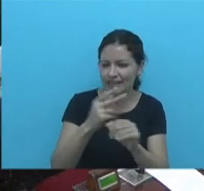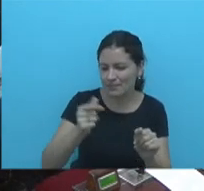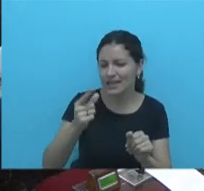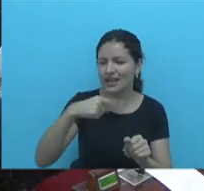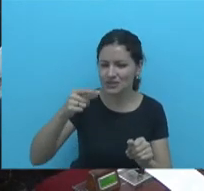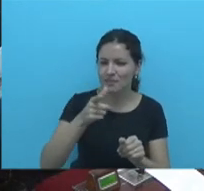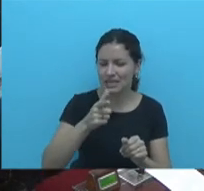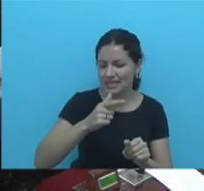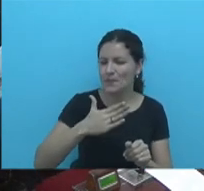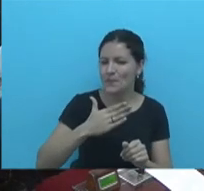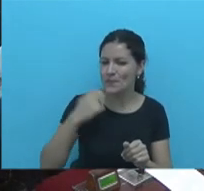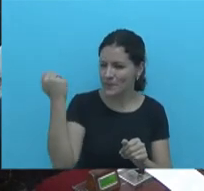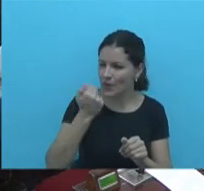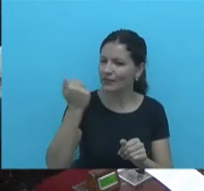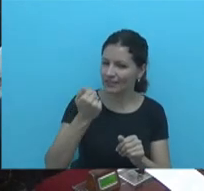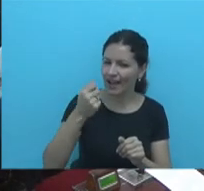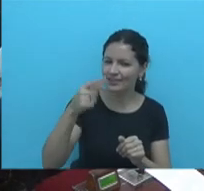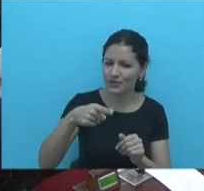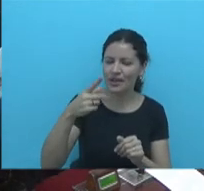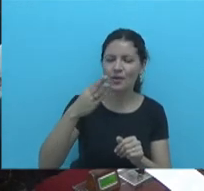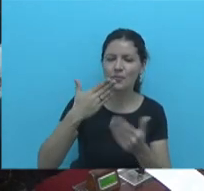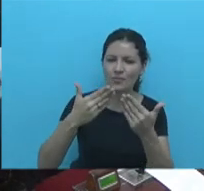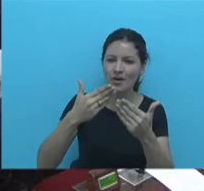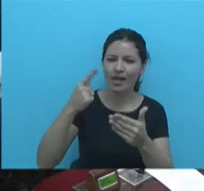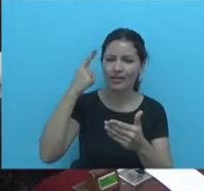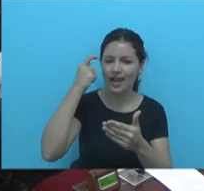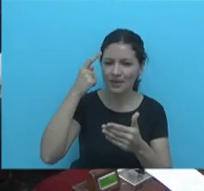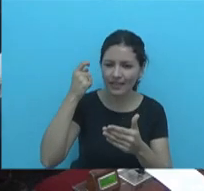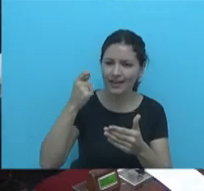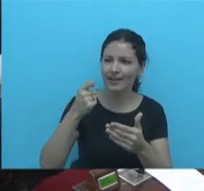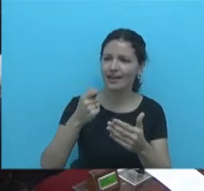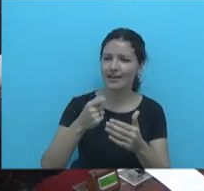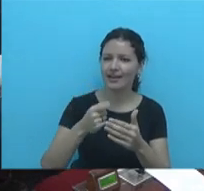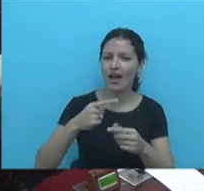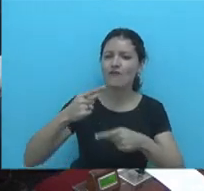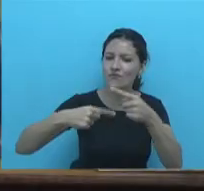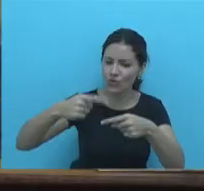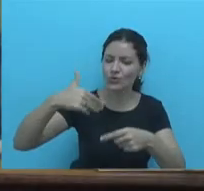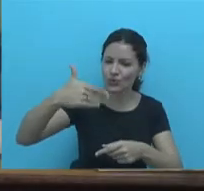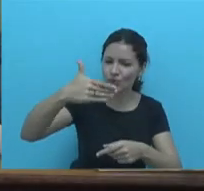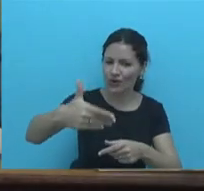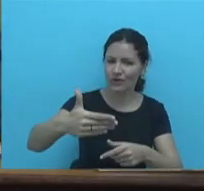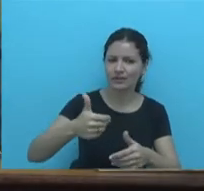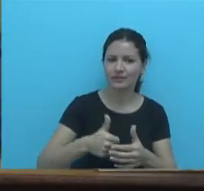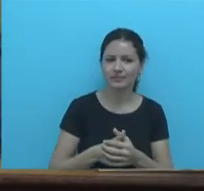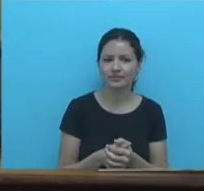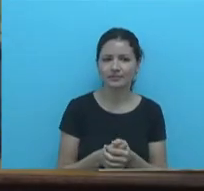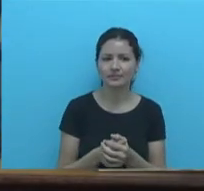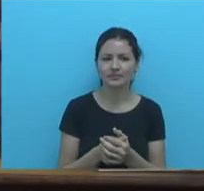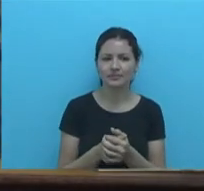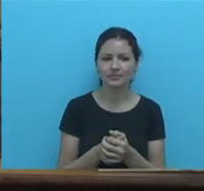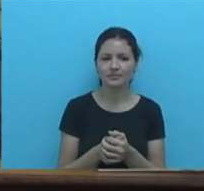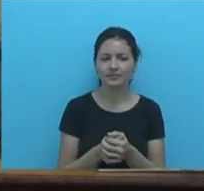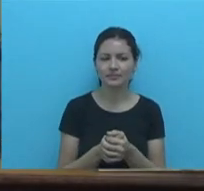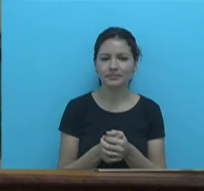compañeros. Les va a brindar herramientas para emprender lo que viene después. Les sirve